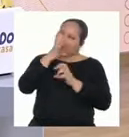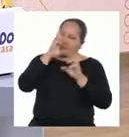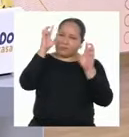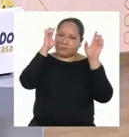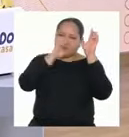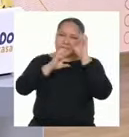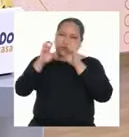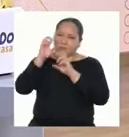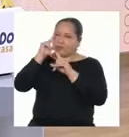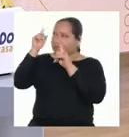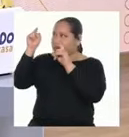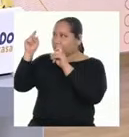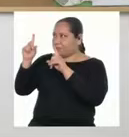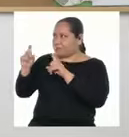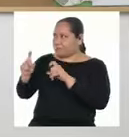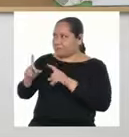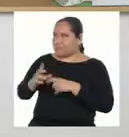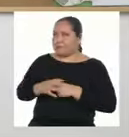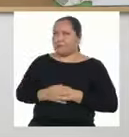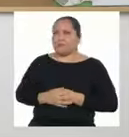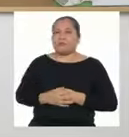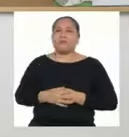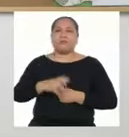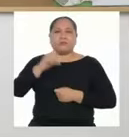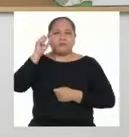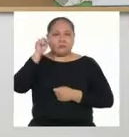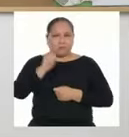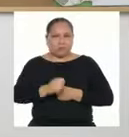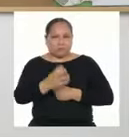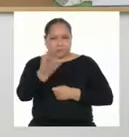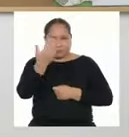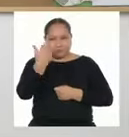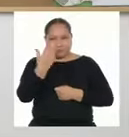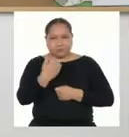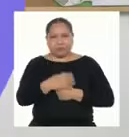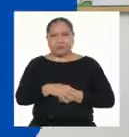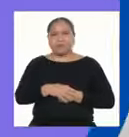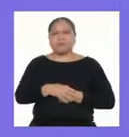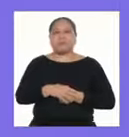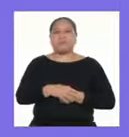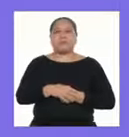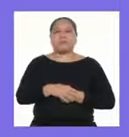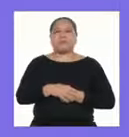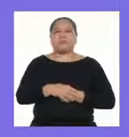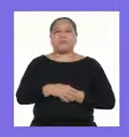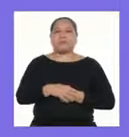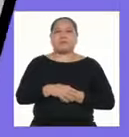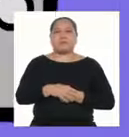en el bloque de preguntas? ¿Cómo no? Adelante.